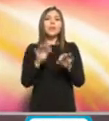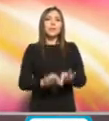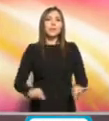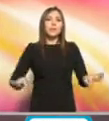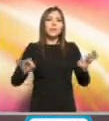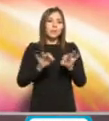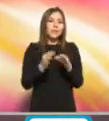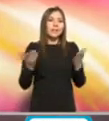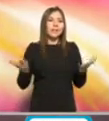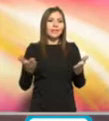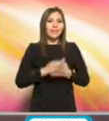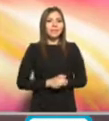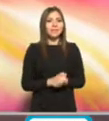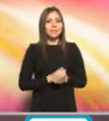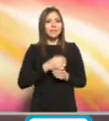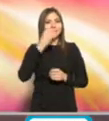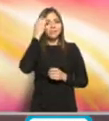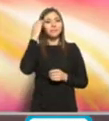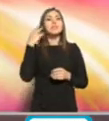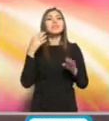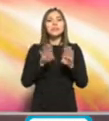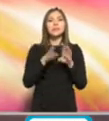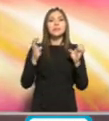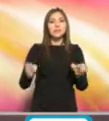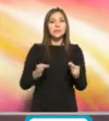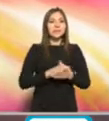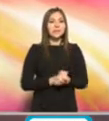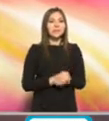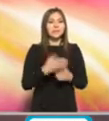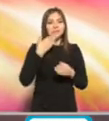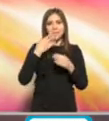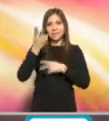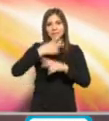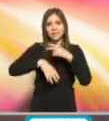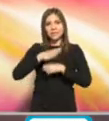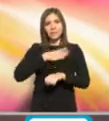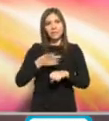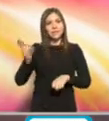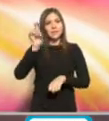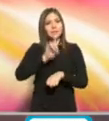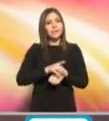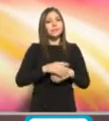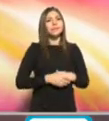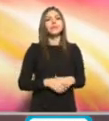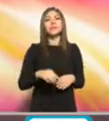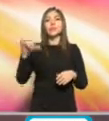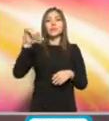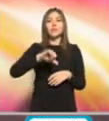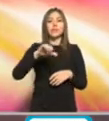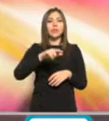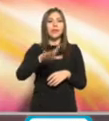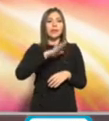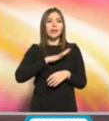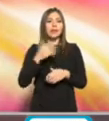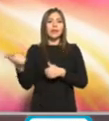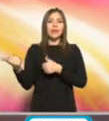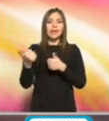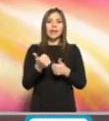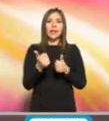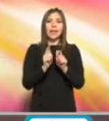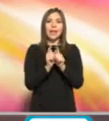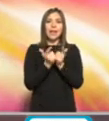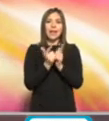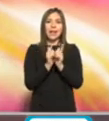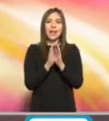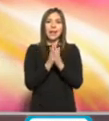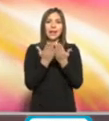eso es un buen punto, ¿eh? ¿Cómo estás, Francisco? Muy bien, buenos días Bienvenido, a todos. buenos días. Gracias. Pues hoy vengo acompañado de un libro